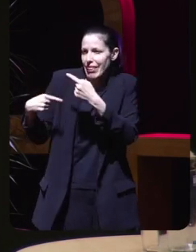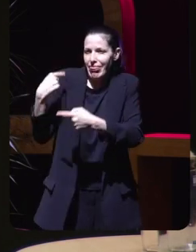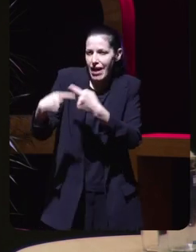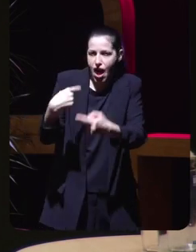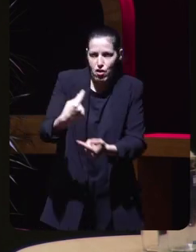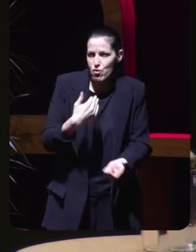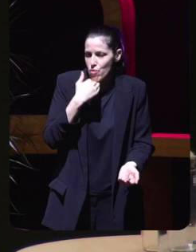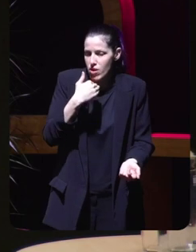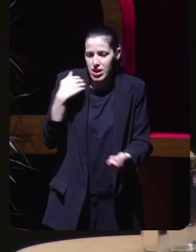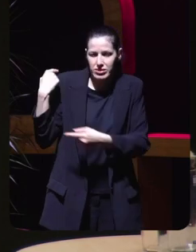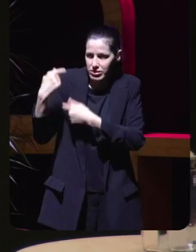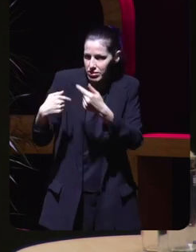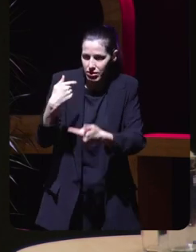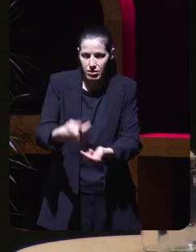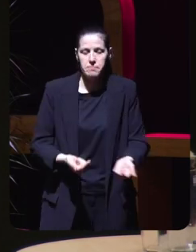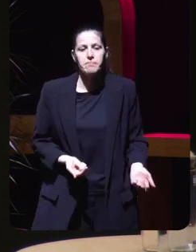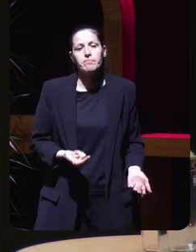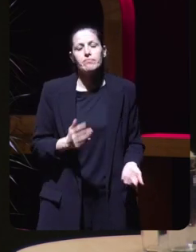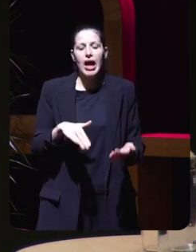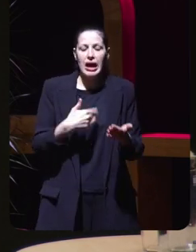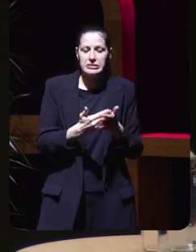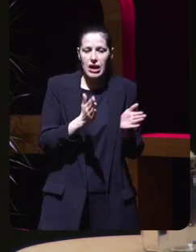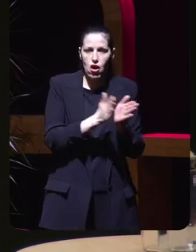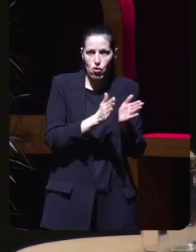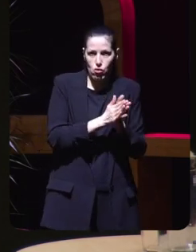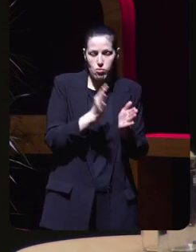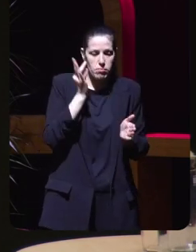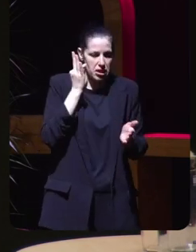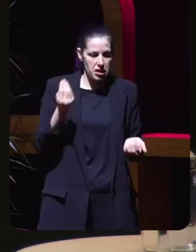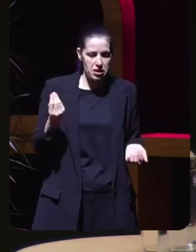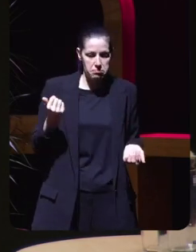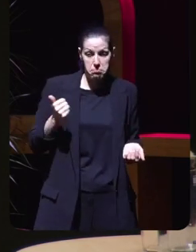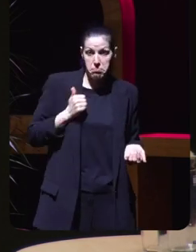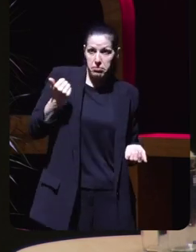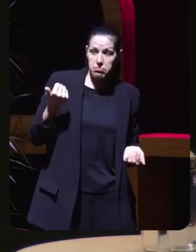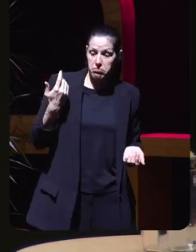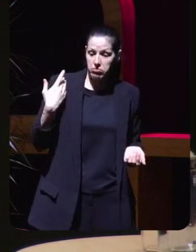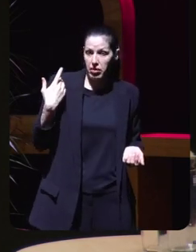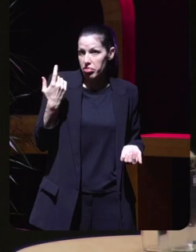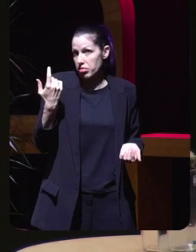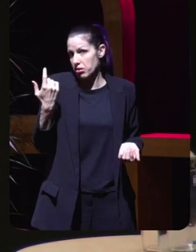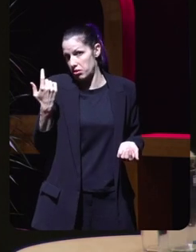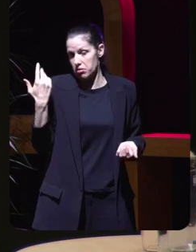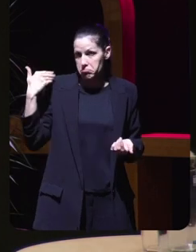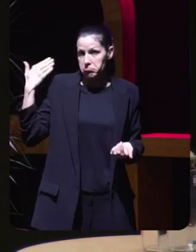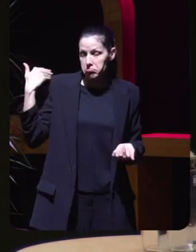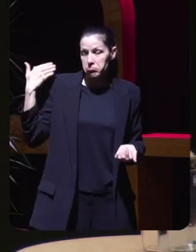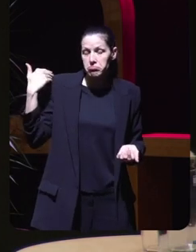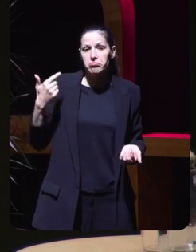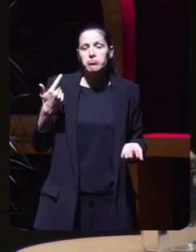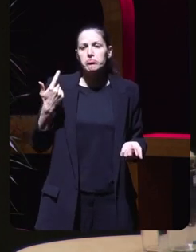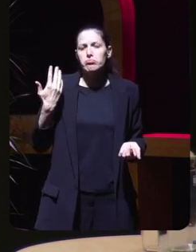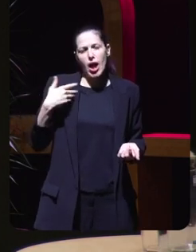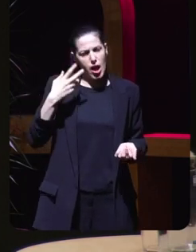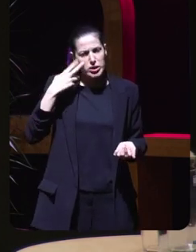pues a una compañía irá también se debe a casualidad de no hay un tempo pues era con varios sanos de experiencia sea